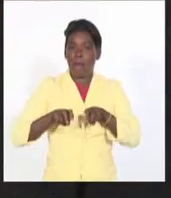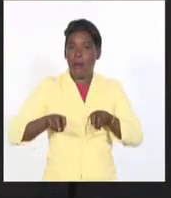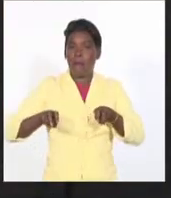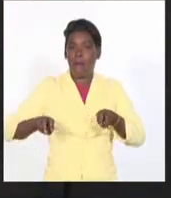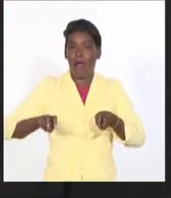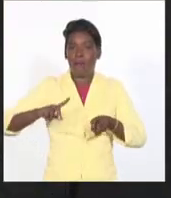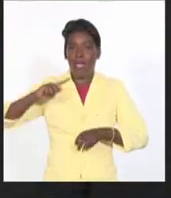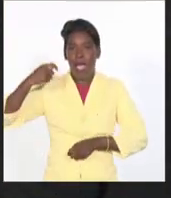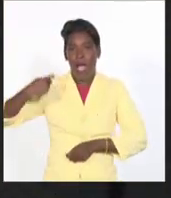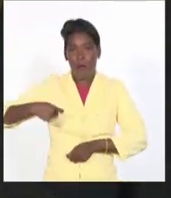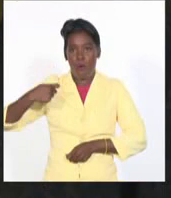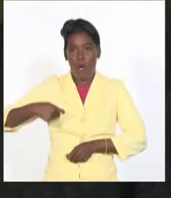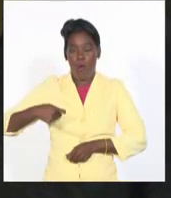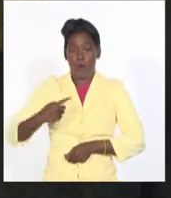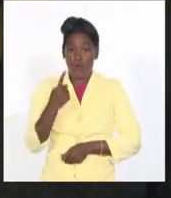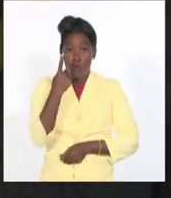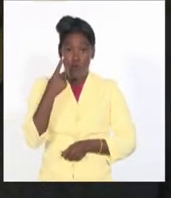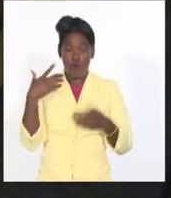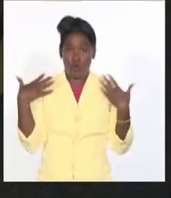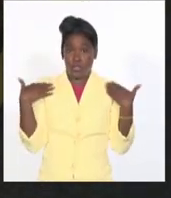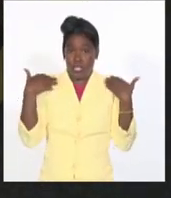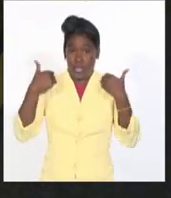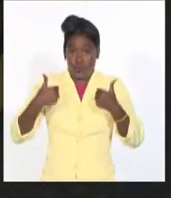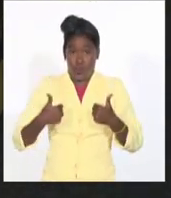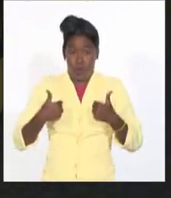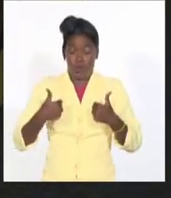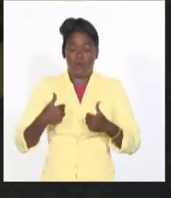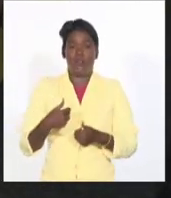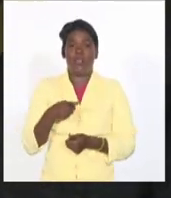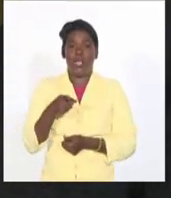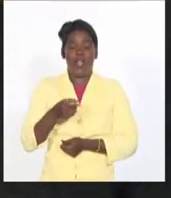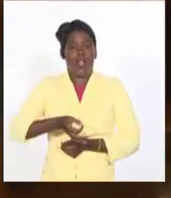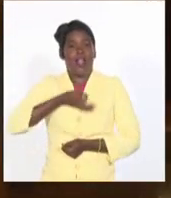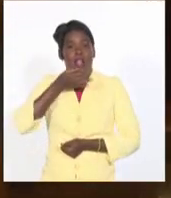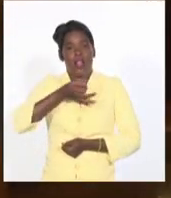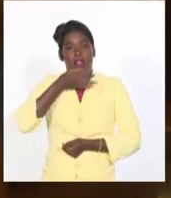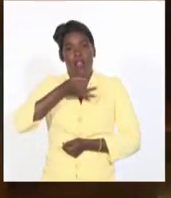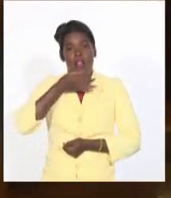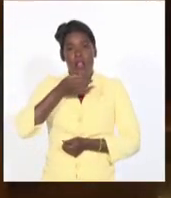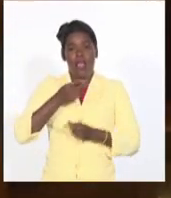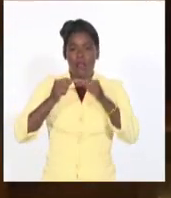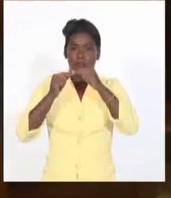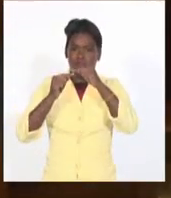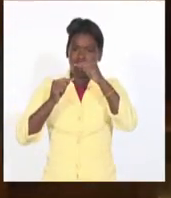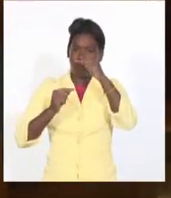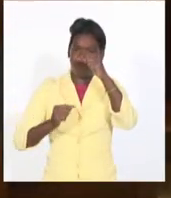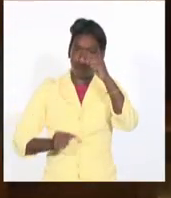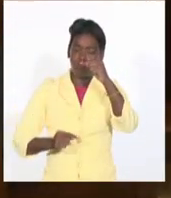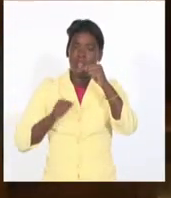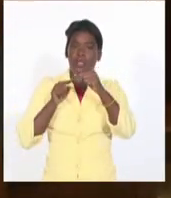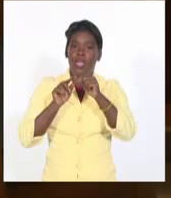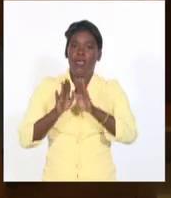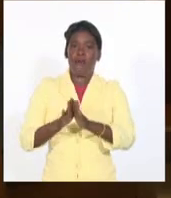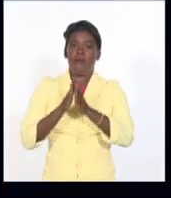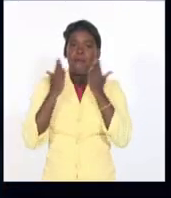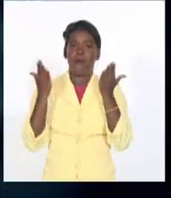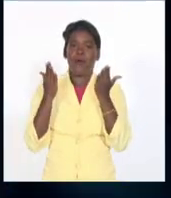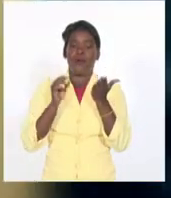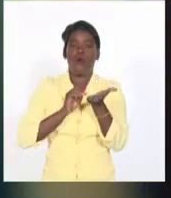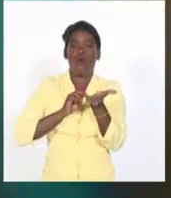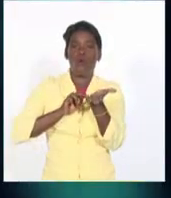Díaz, director de Teatro El Público, quien hizo una crónica en primera persona de la aventura estética que fue montar